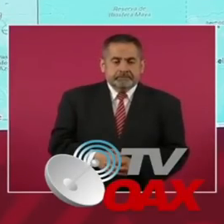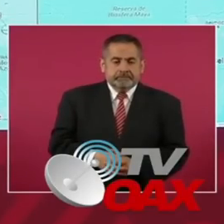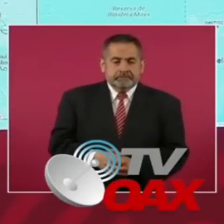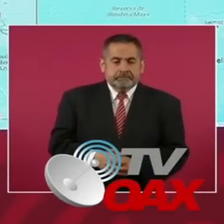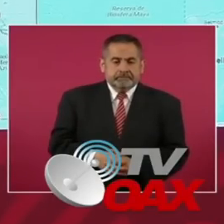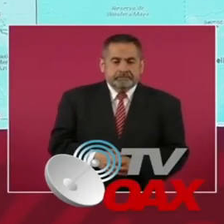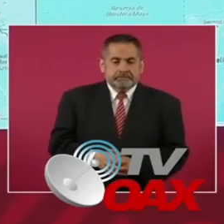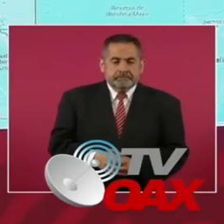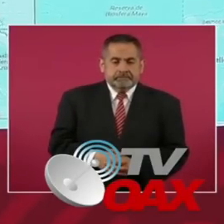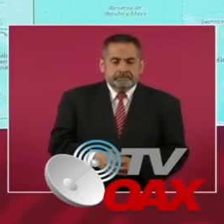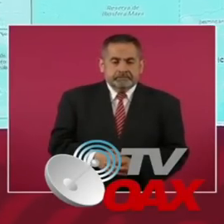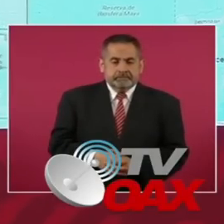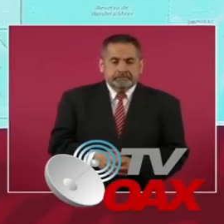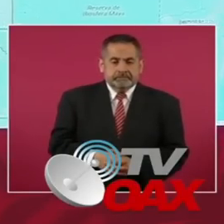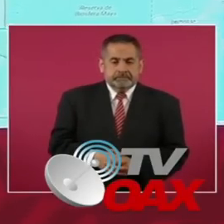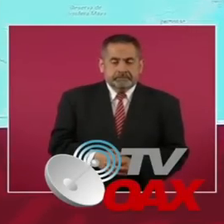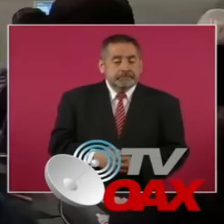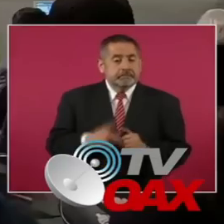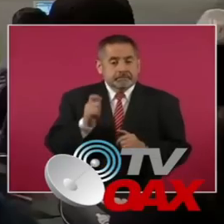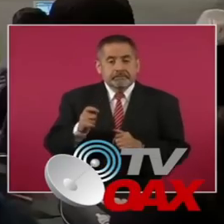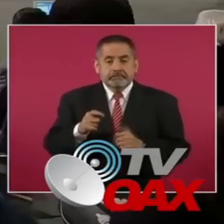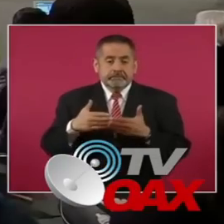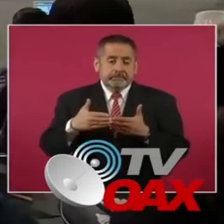Entonces, es por mar